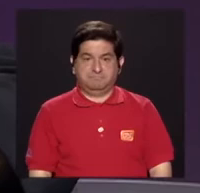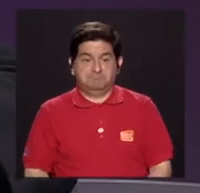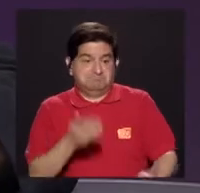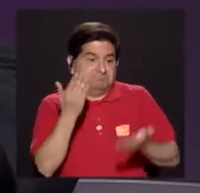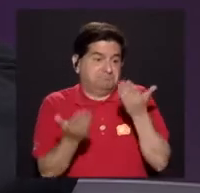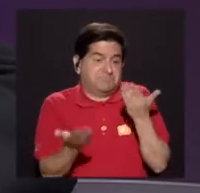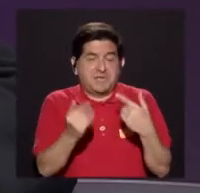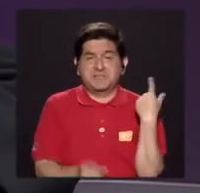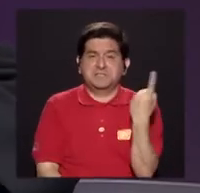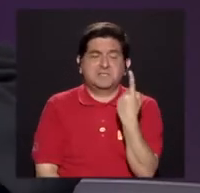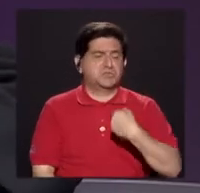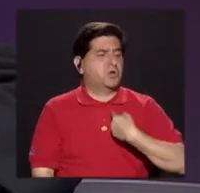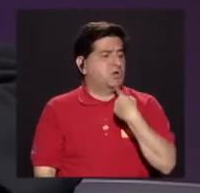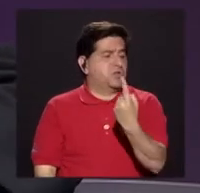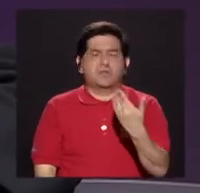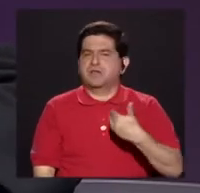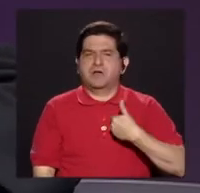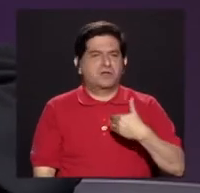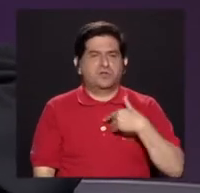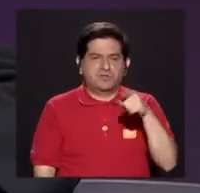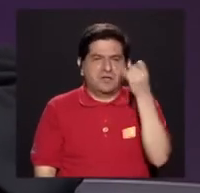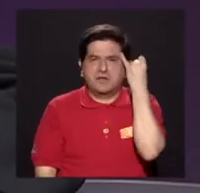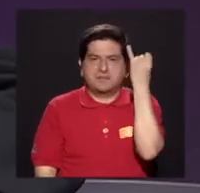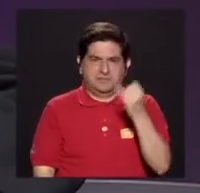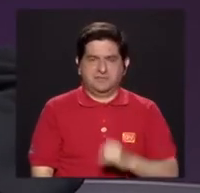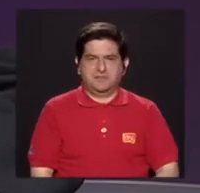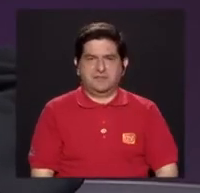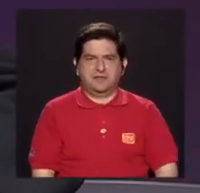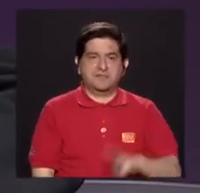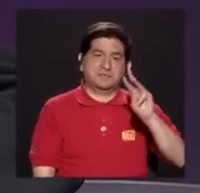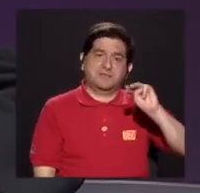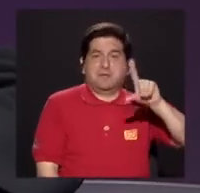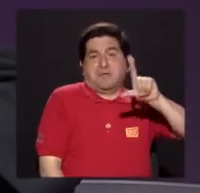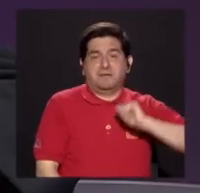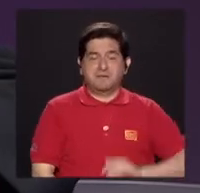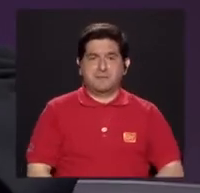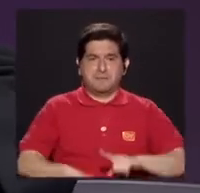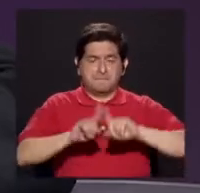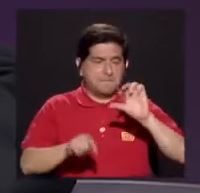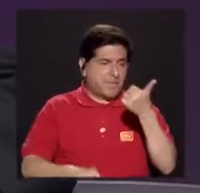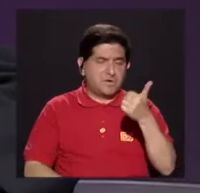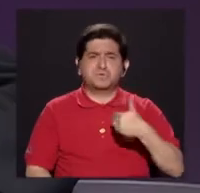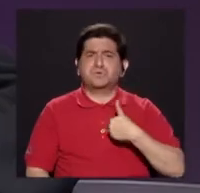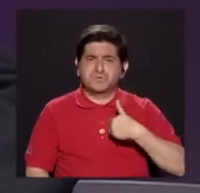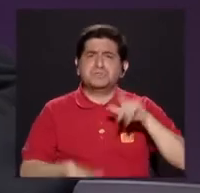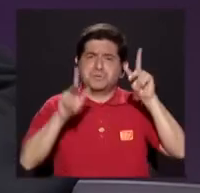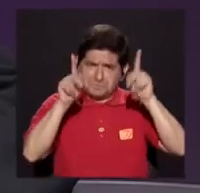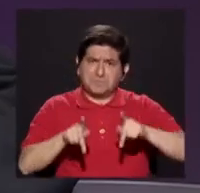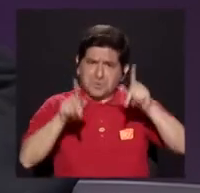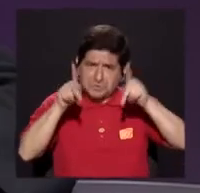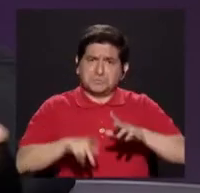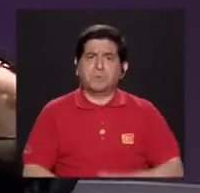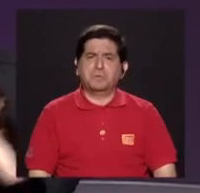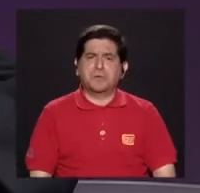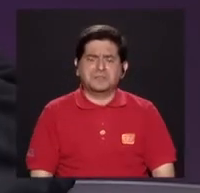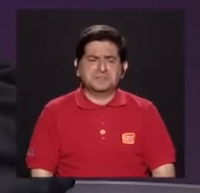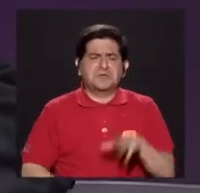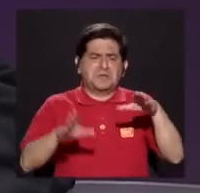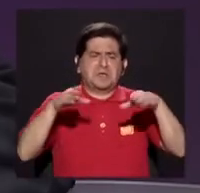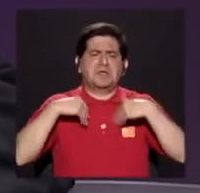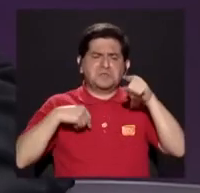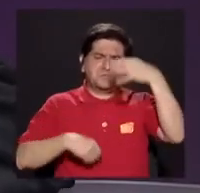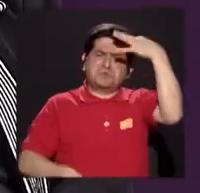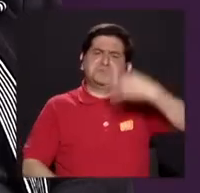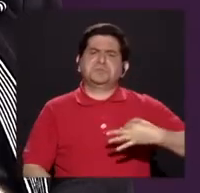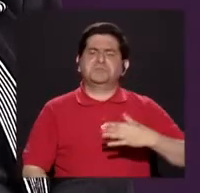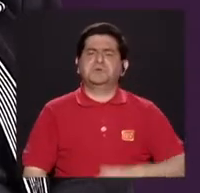tal vez el único que yo diría que no tiene esa posición es el Movimiento Libertario. Pero los demás tienen gente que asume esas